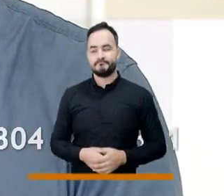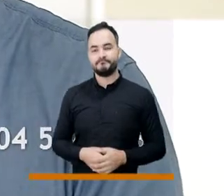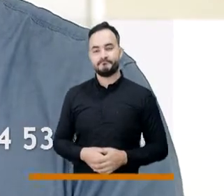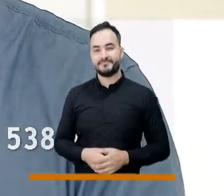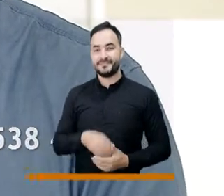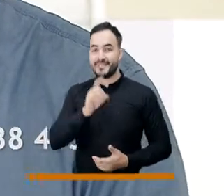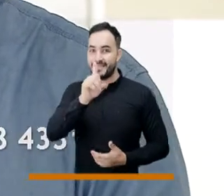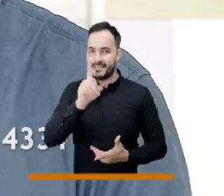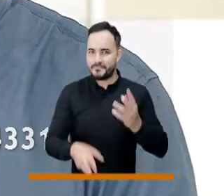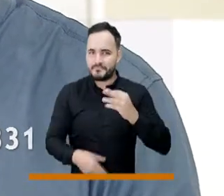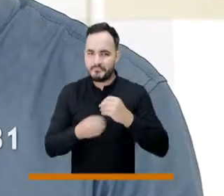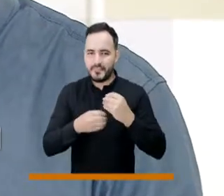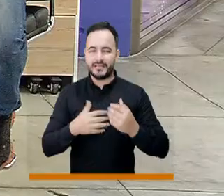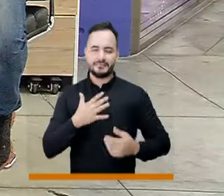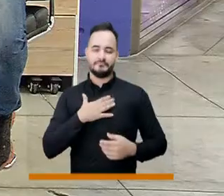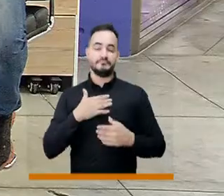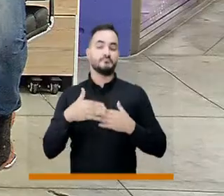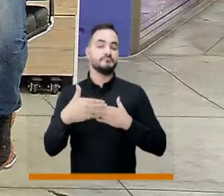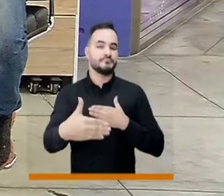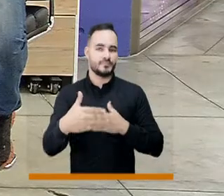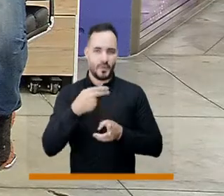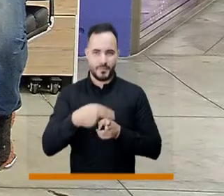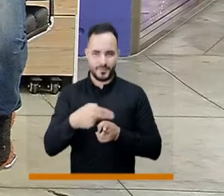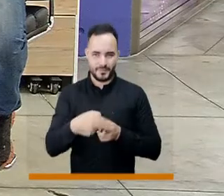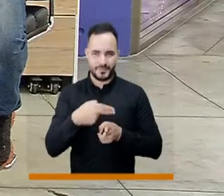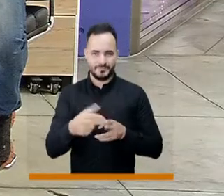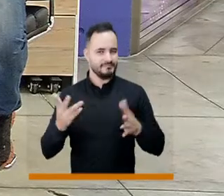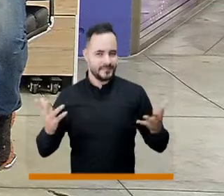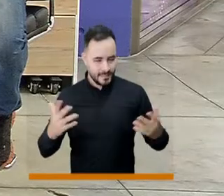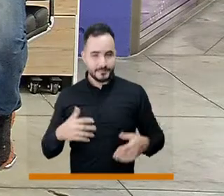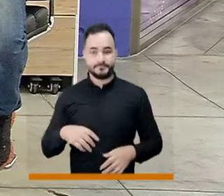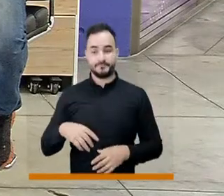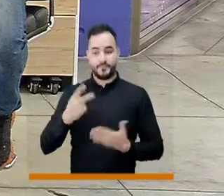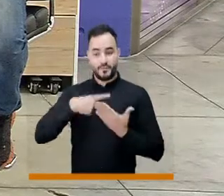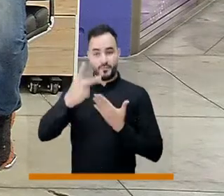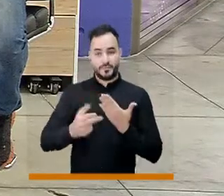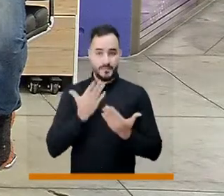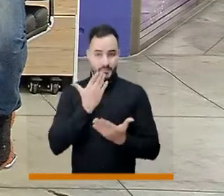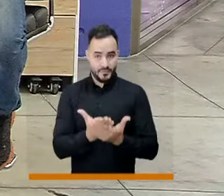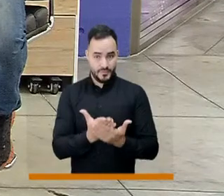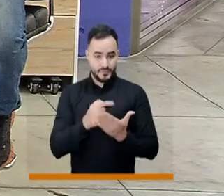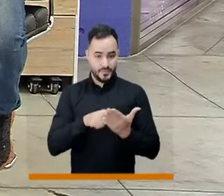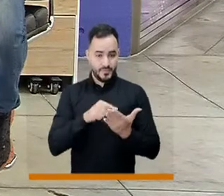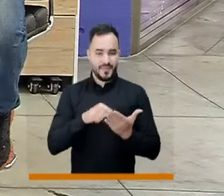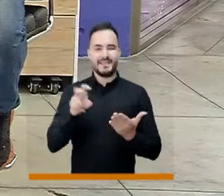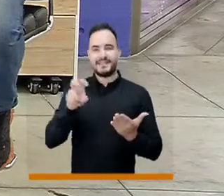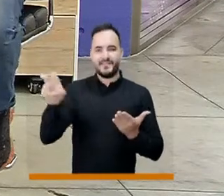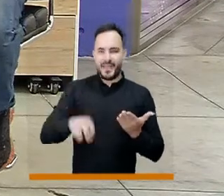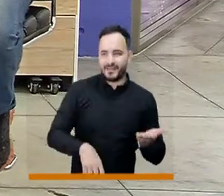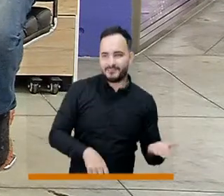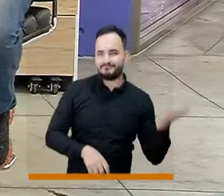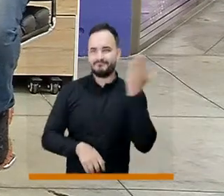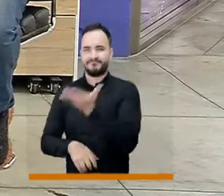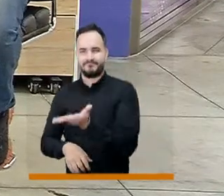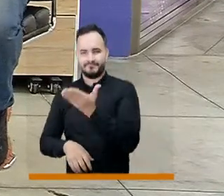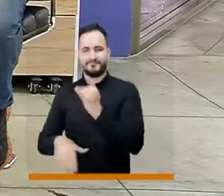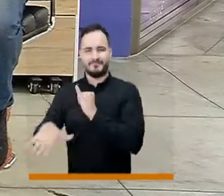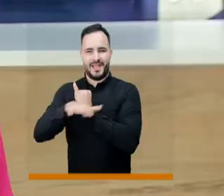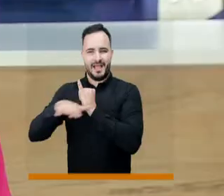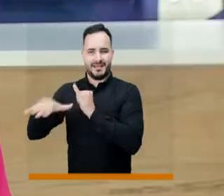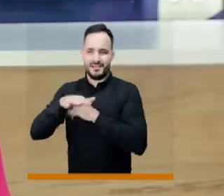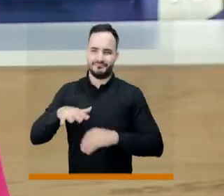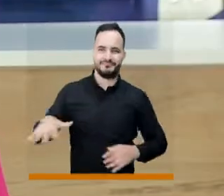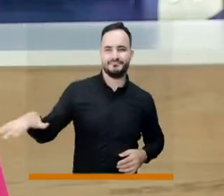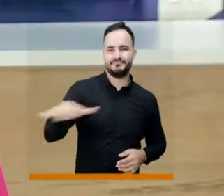Entonces, doctora, estamos dispuestos pues a apoyarla en todo ese proceso de coworking en el barrio. Y Caterín, otro paso a